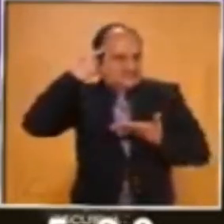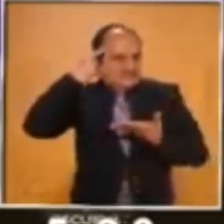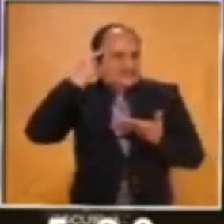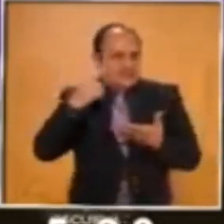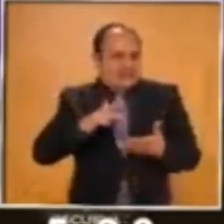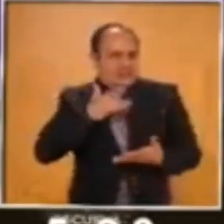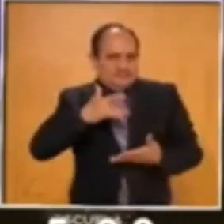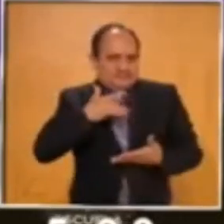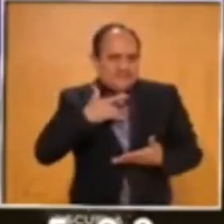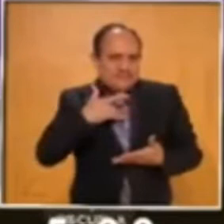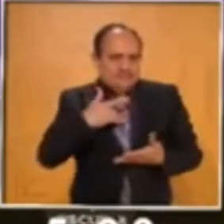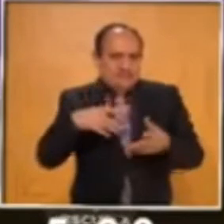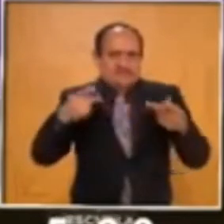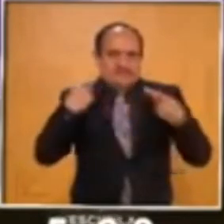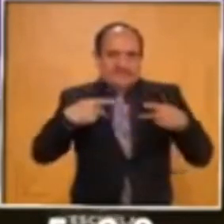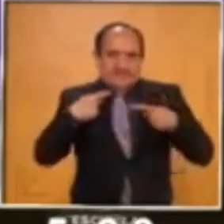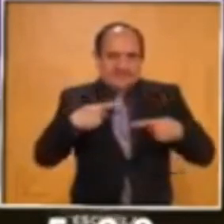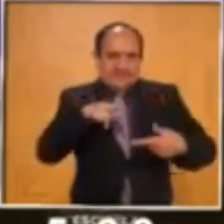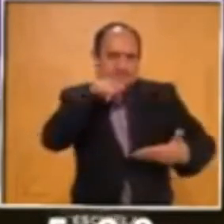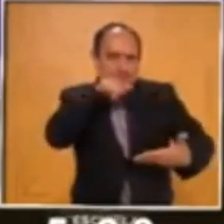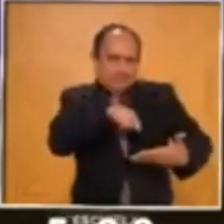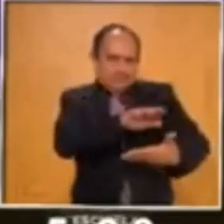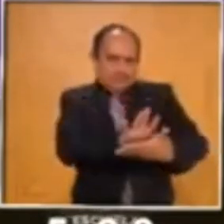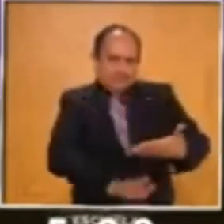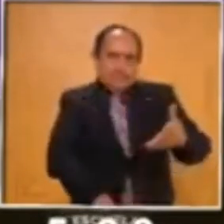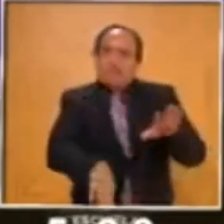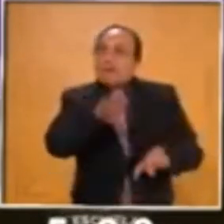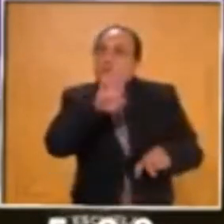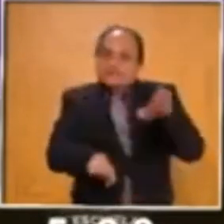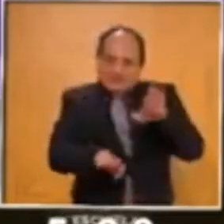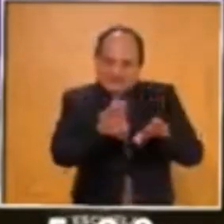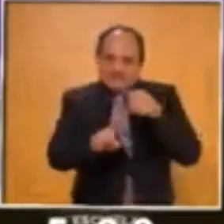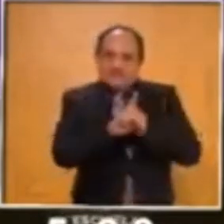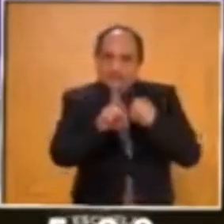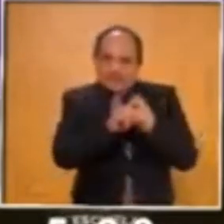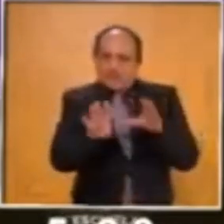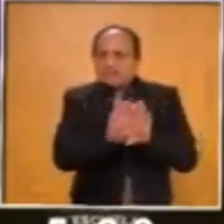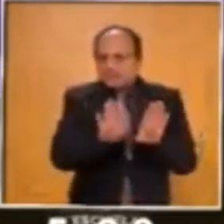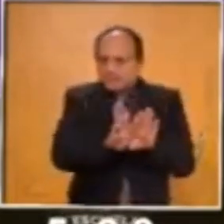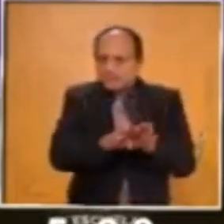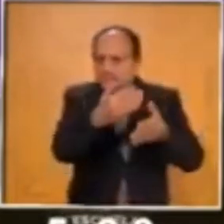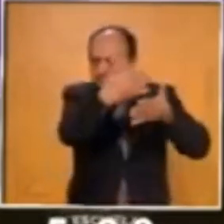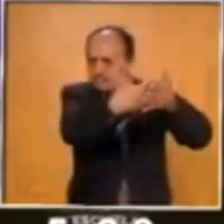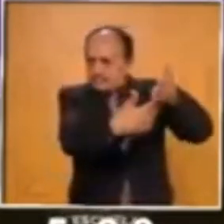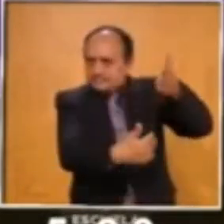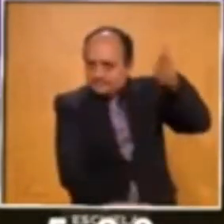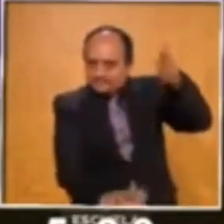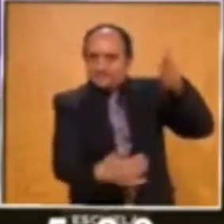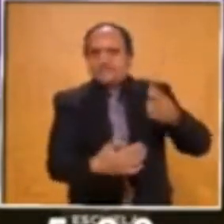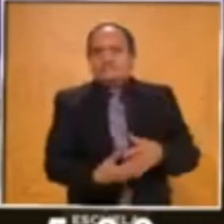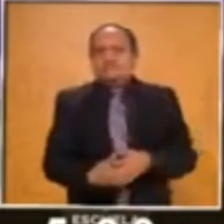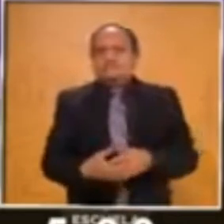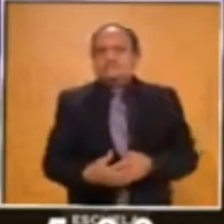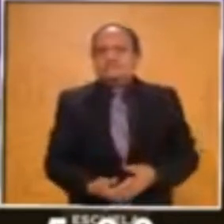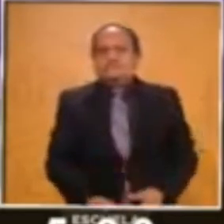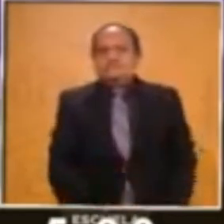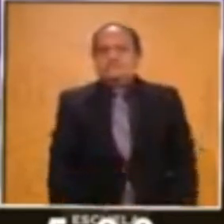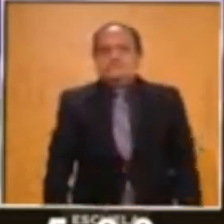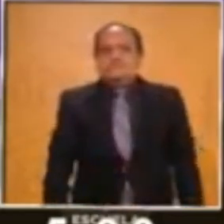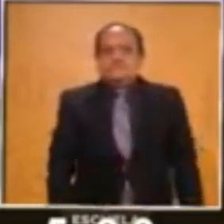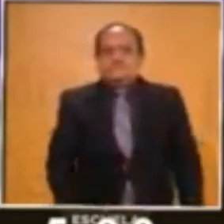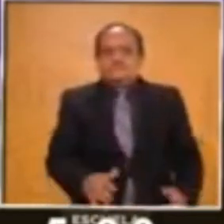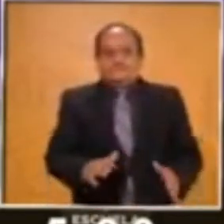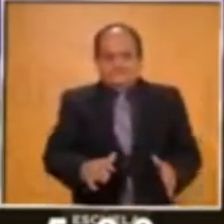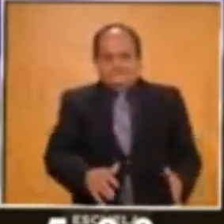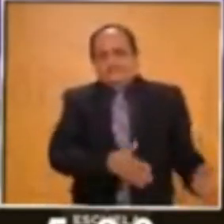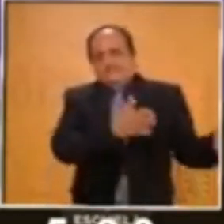sintiendo nuestro protagonista. Depende de la situación que va viviendo conforme avanza la historia. ¿Ok?